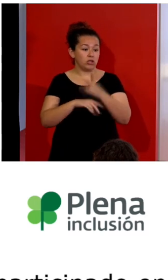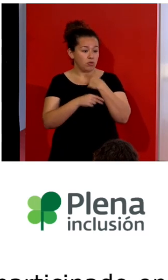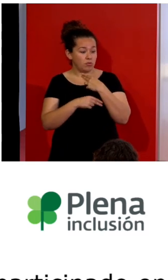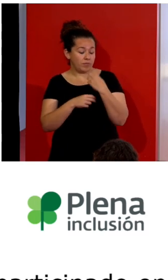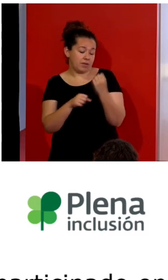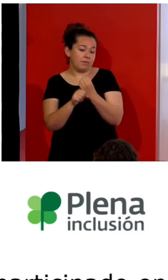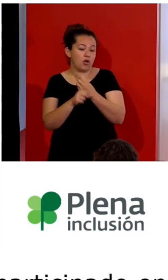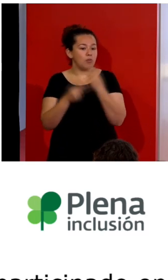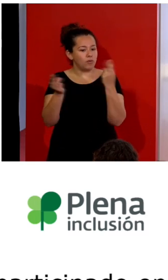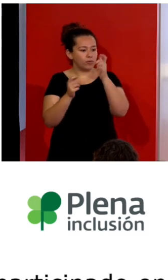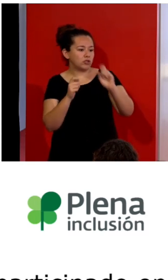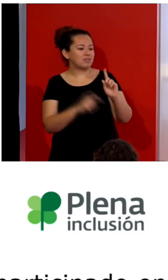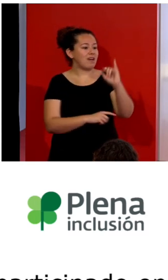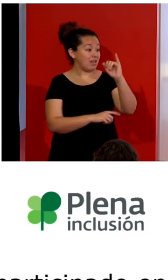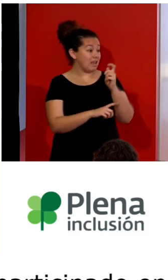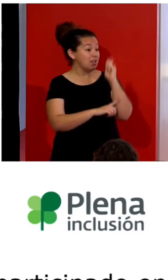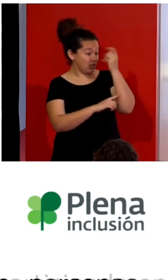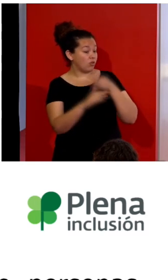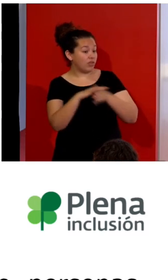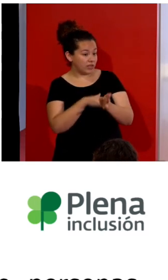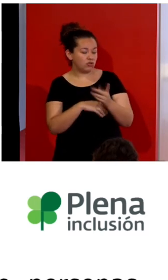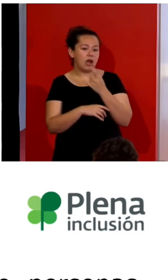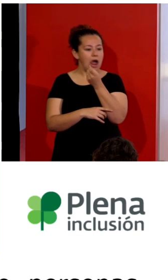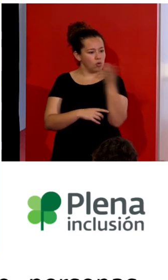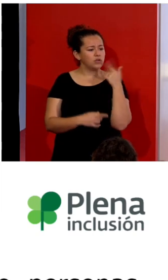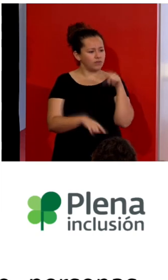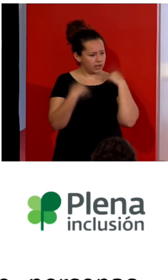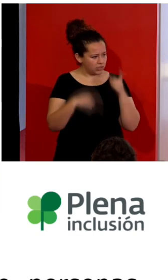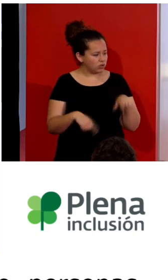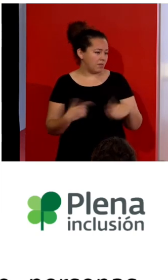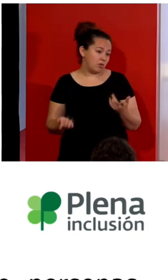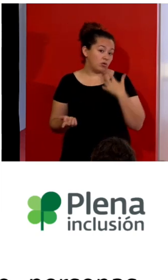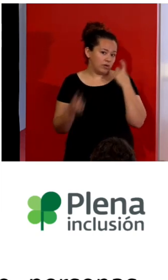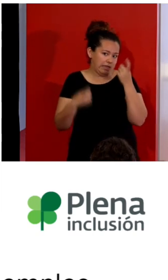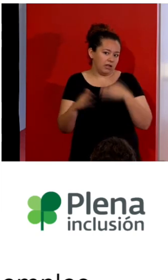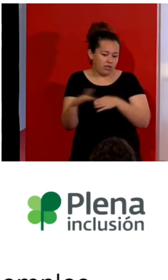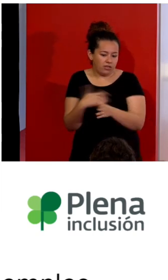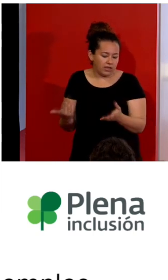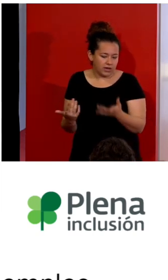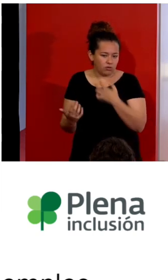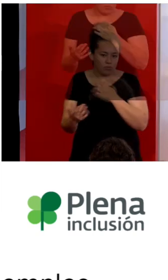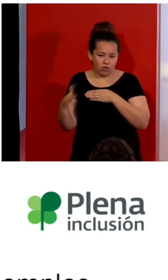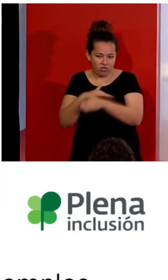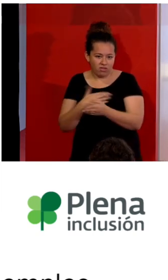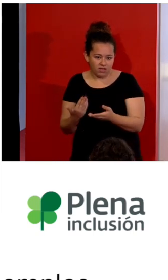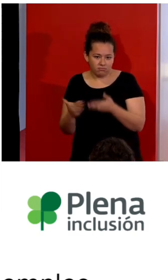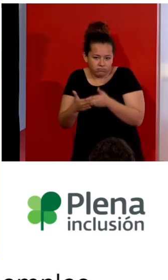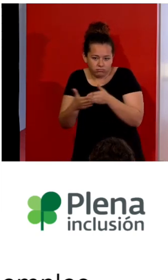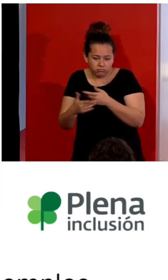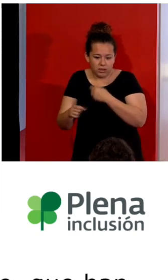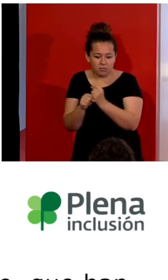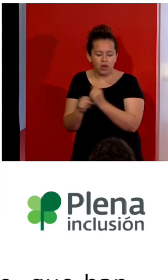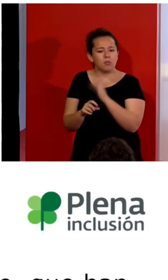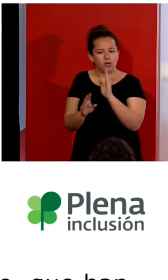éxito en el acceso al empleo público y personas que han fracasado, que han intentado acceder y no han podido acceder al empleo, pero que se han